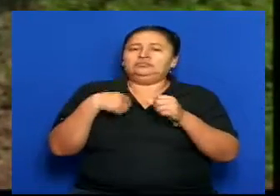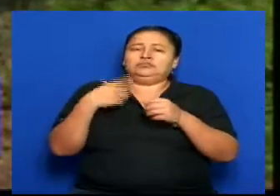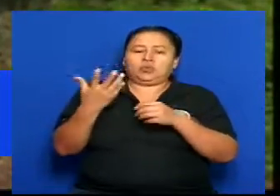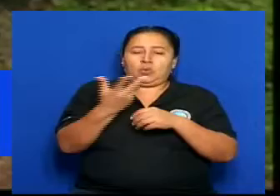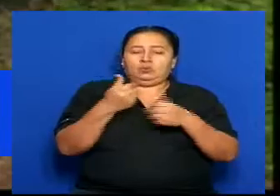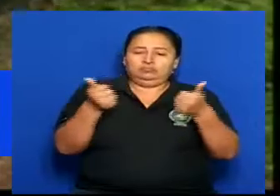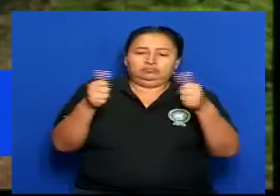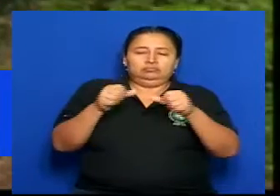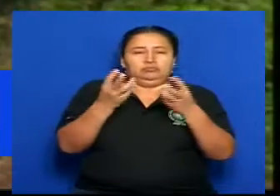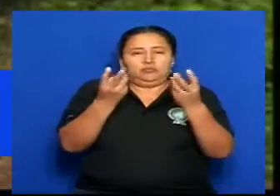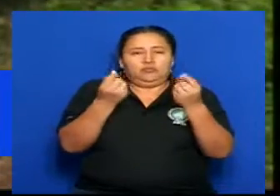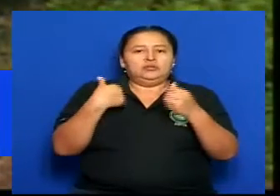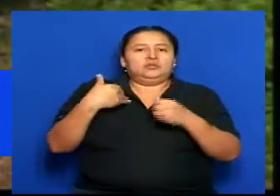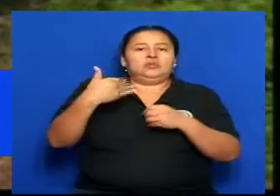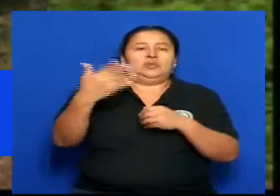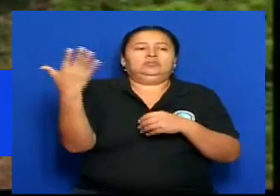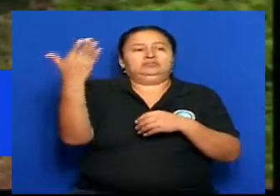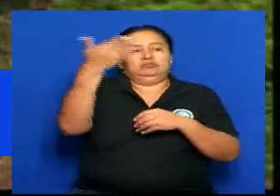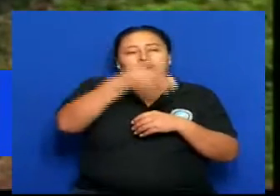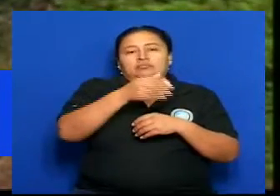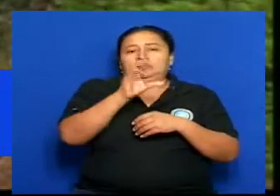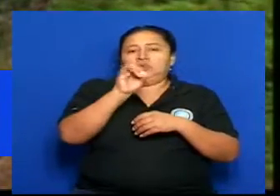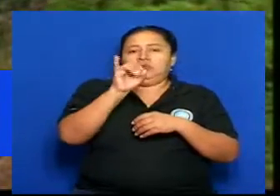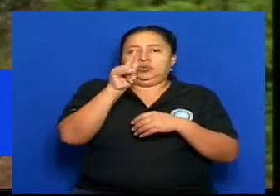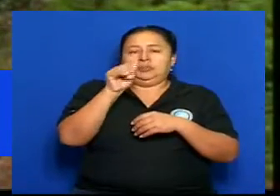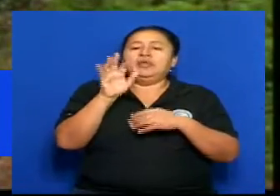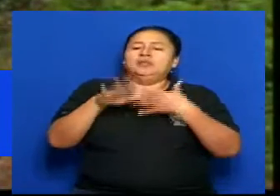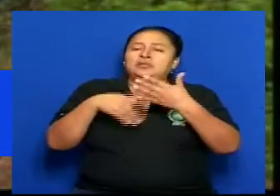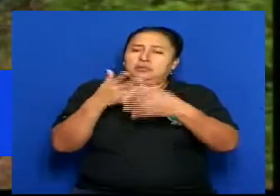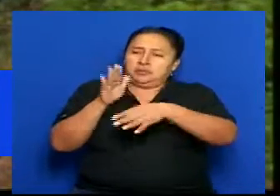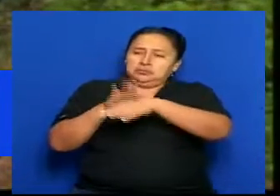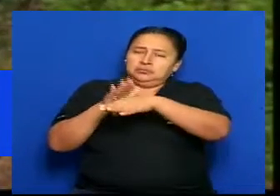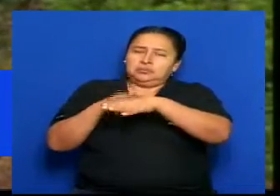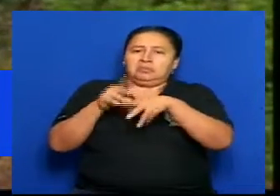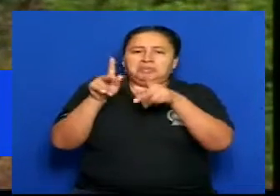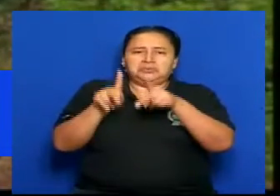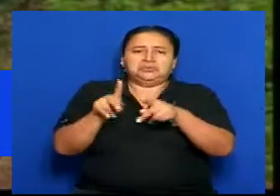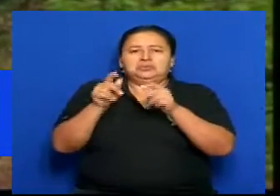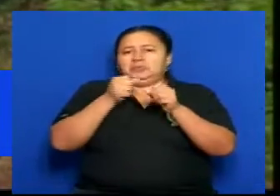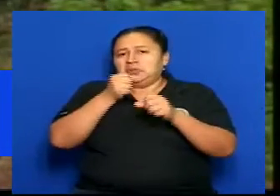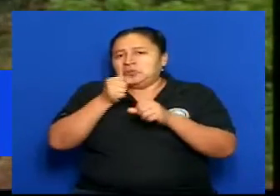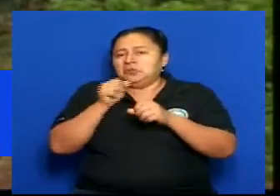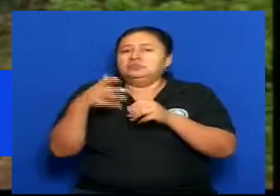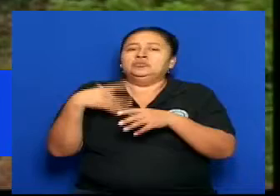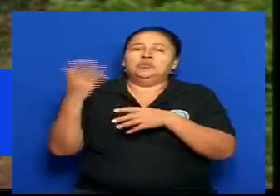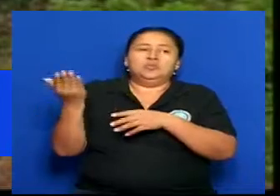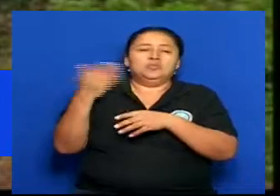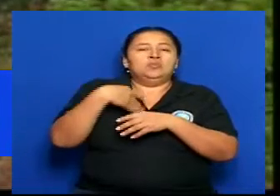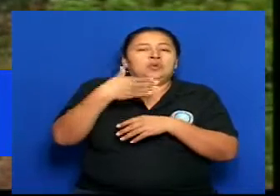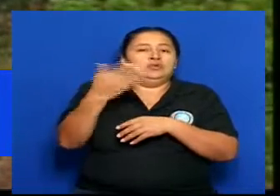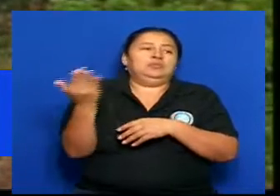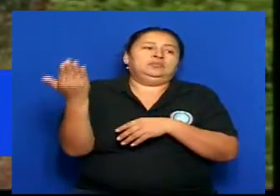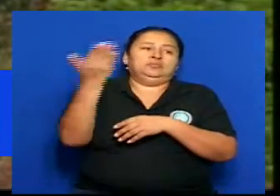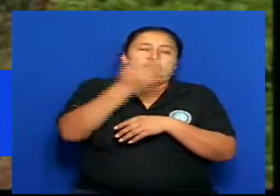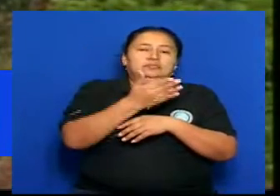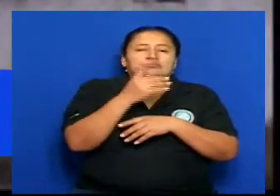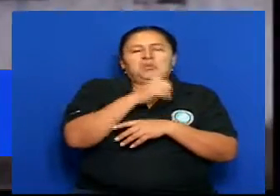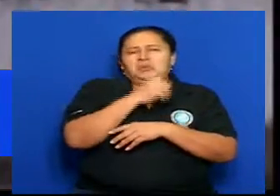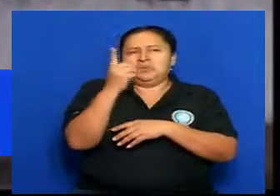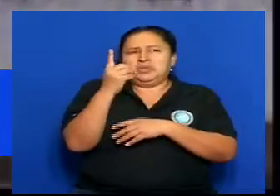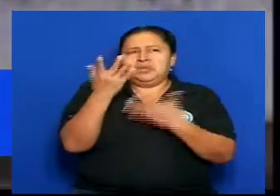fecha para ir al coyote que nosotros le avisaremos en los medios de comunicación que el día que estaremos viajando al coyote que va a ser un día